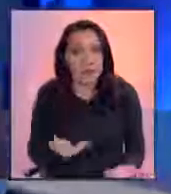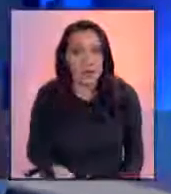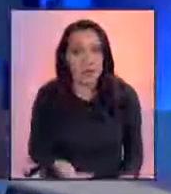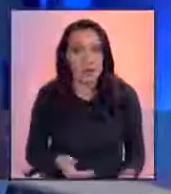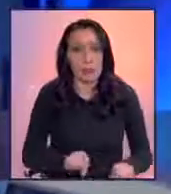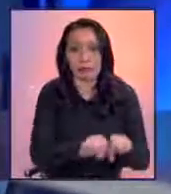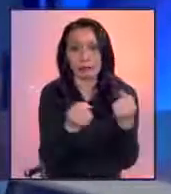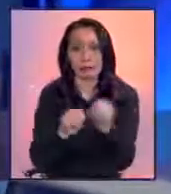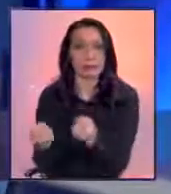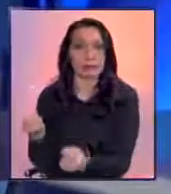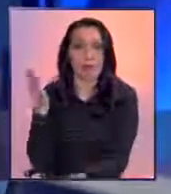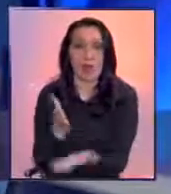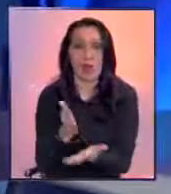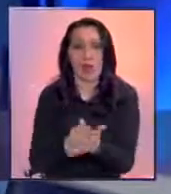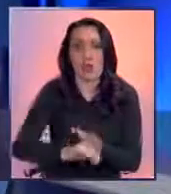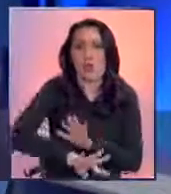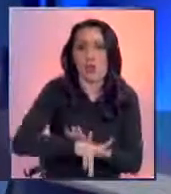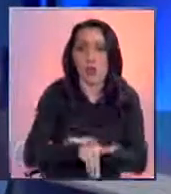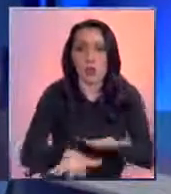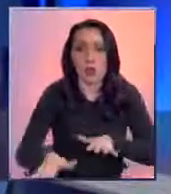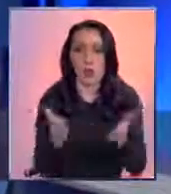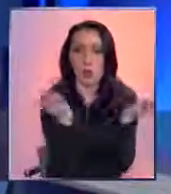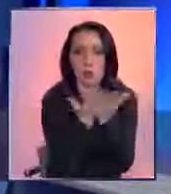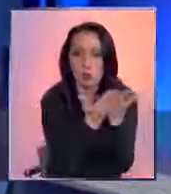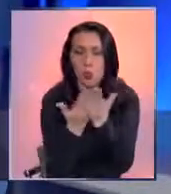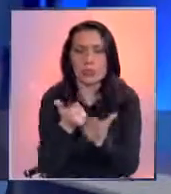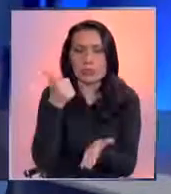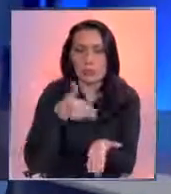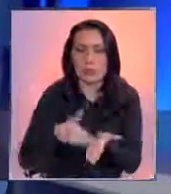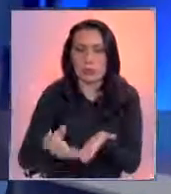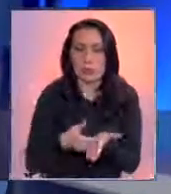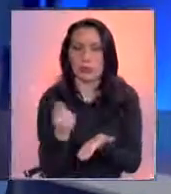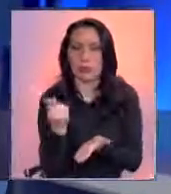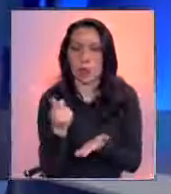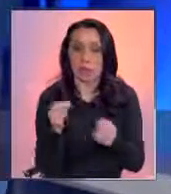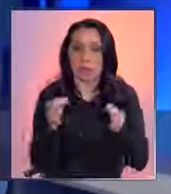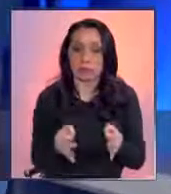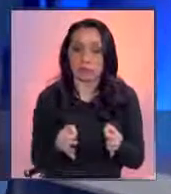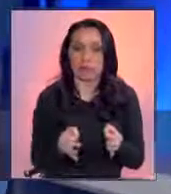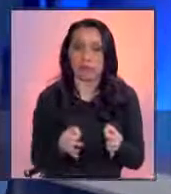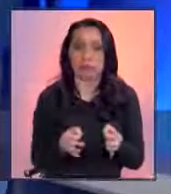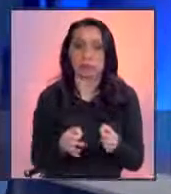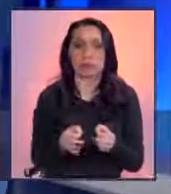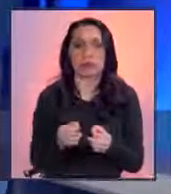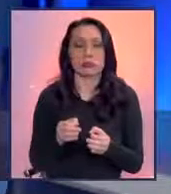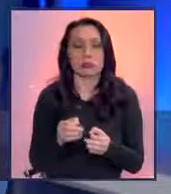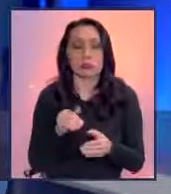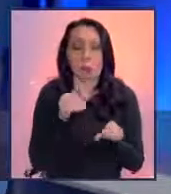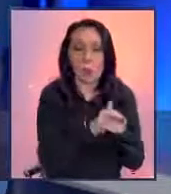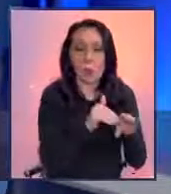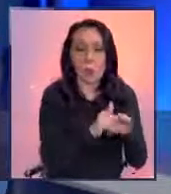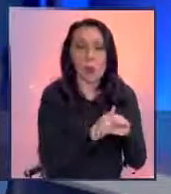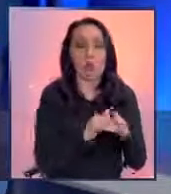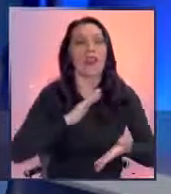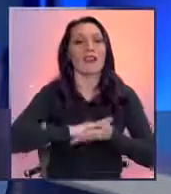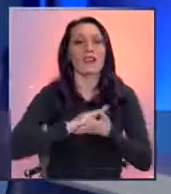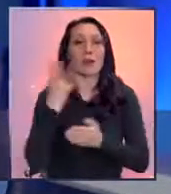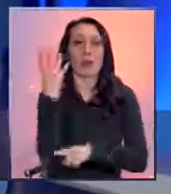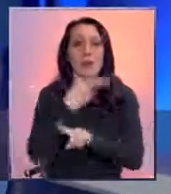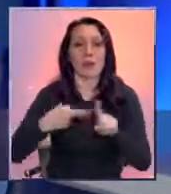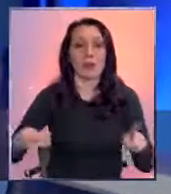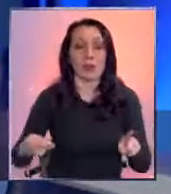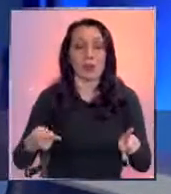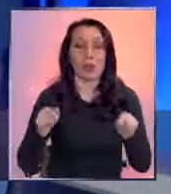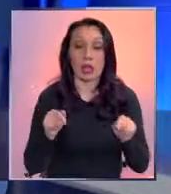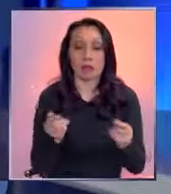Le destruyeron el colegio, robaron implementos de estudio y 6 millones de pesos en dinero en efectivo que los alumnos reunían para su fiesta de cuarto medio.